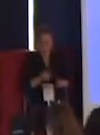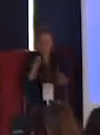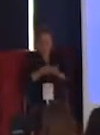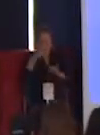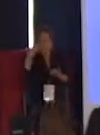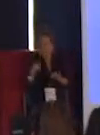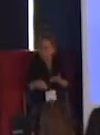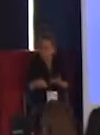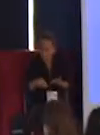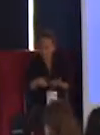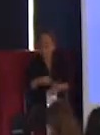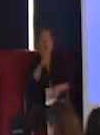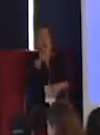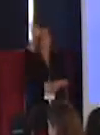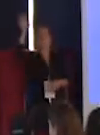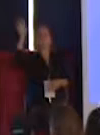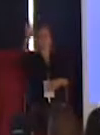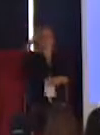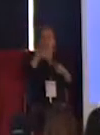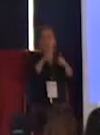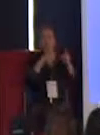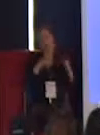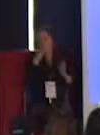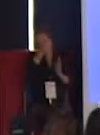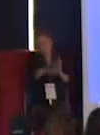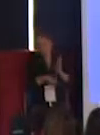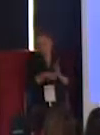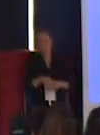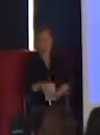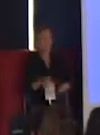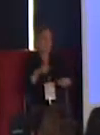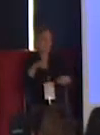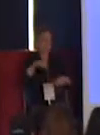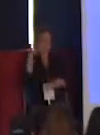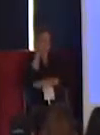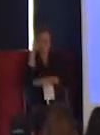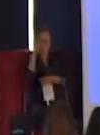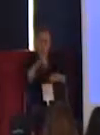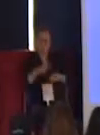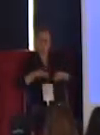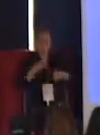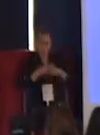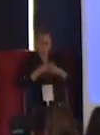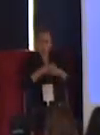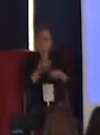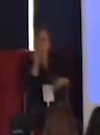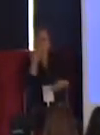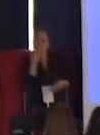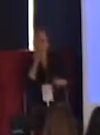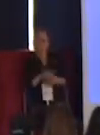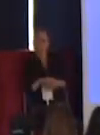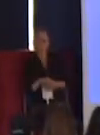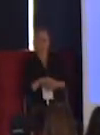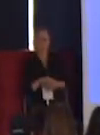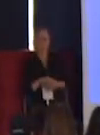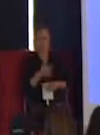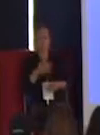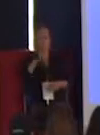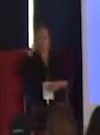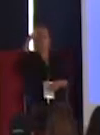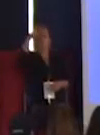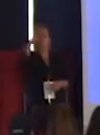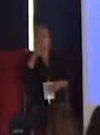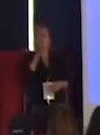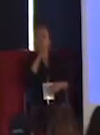nosotros, no, le digamos indios a ellos, pero los indios somos nosotros, y perdónenme, pero los indios somos nosotros porque nos dejamos gobernar